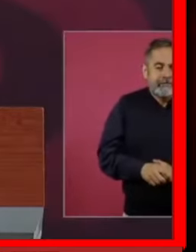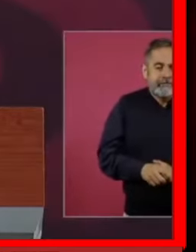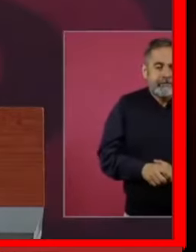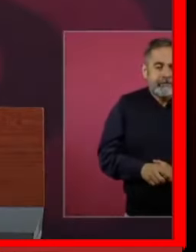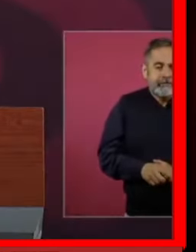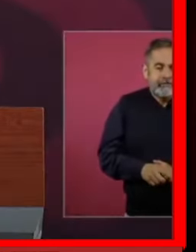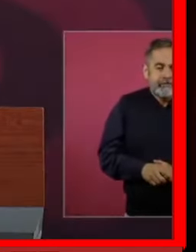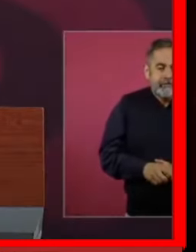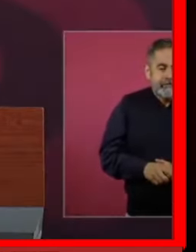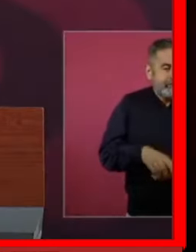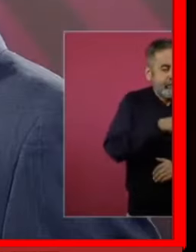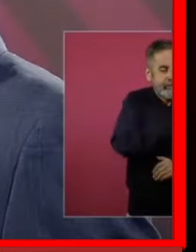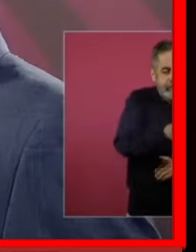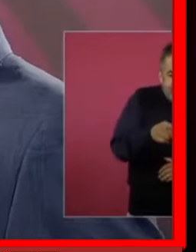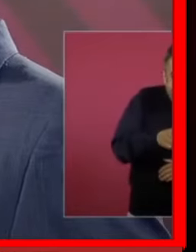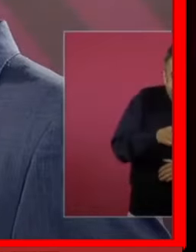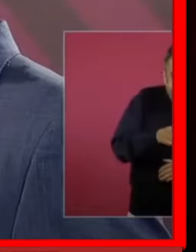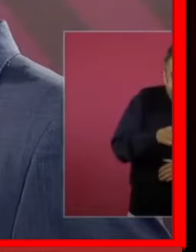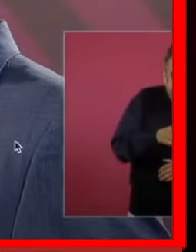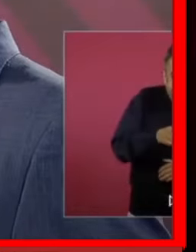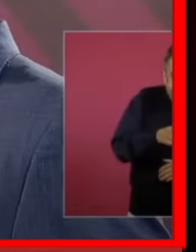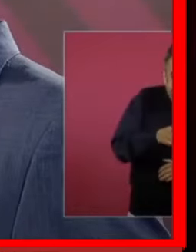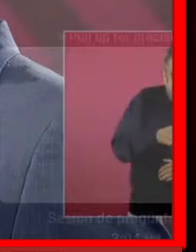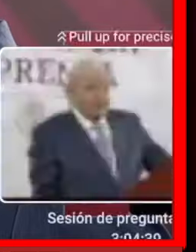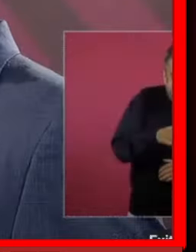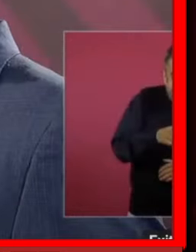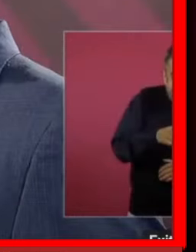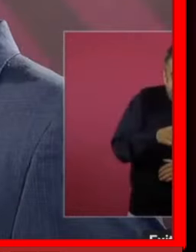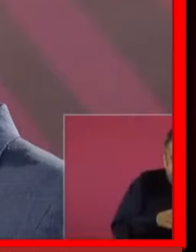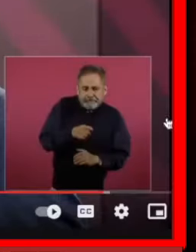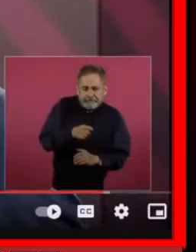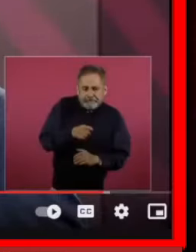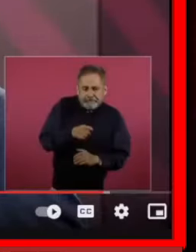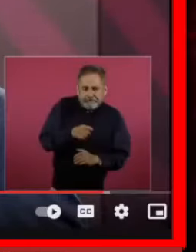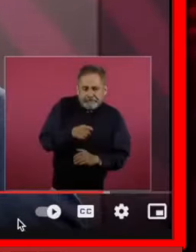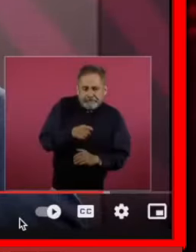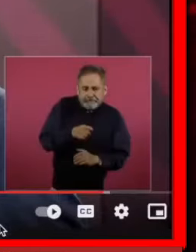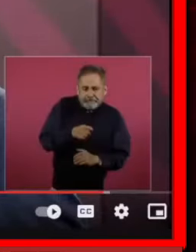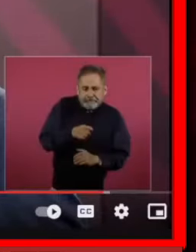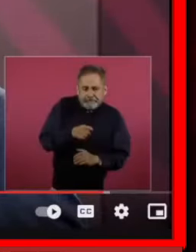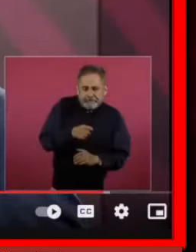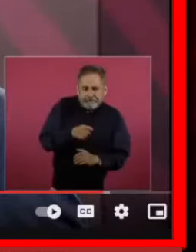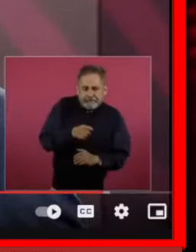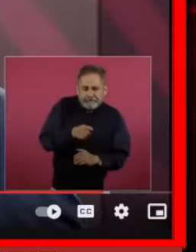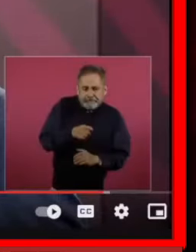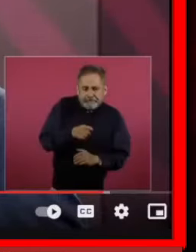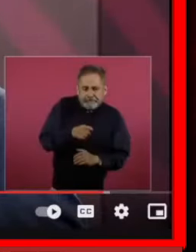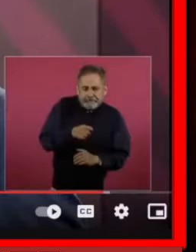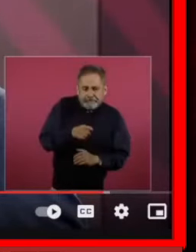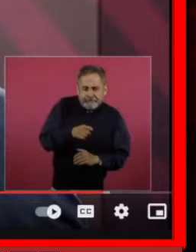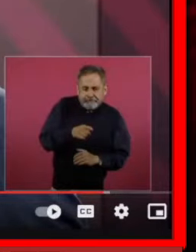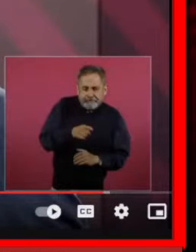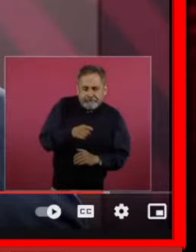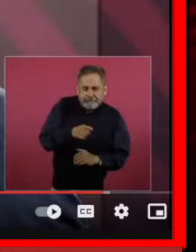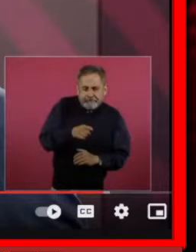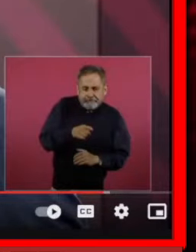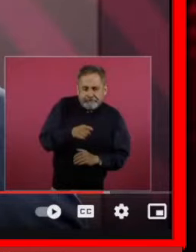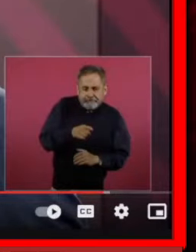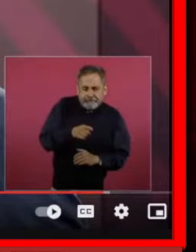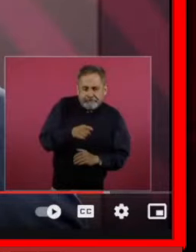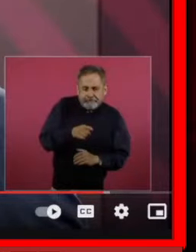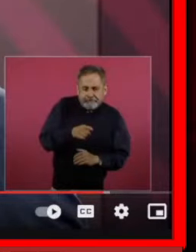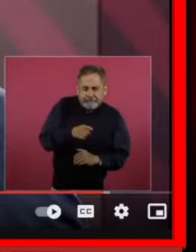pues tienen su simpatía Pues así es mexicanos y mexicanas Así es justamente como dice el presidente ahí se